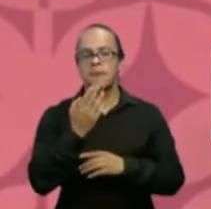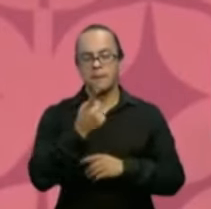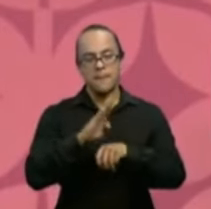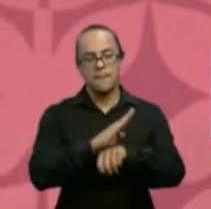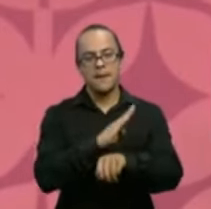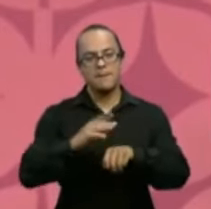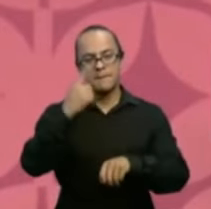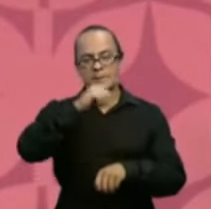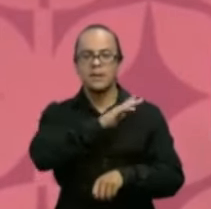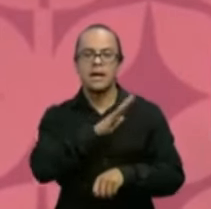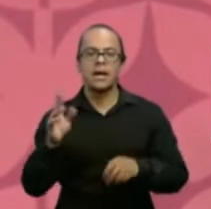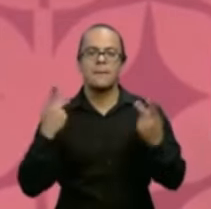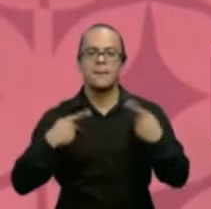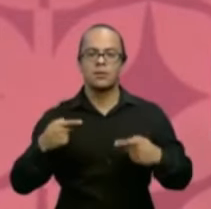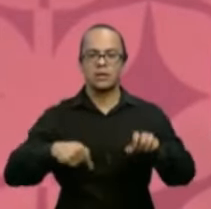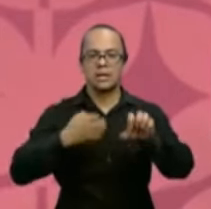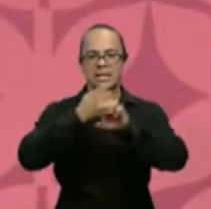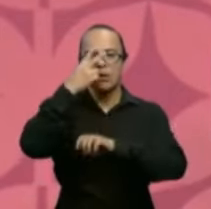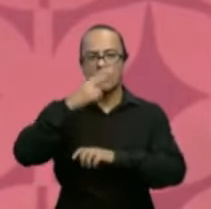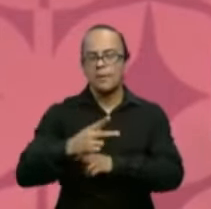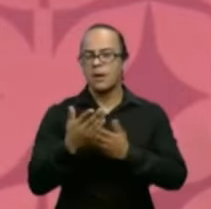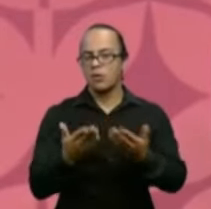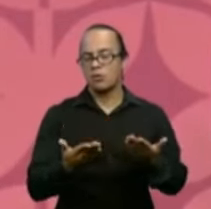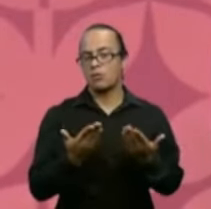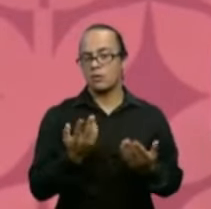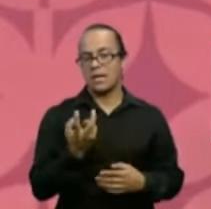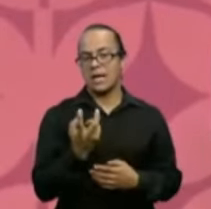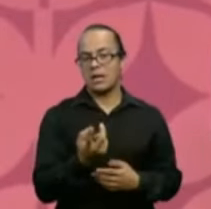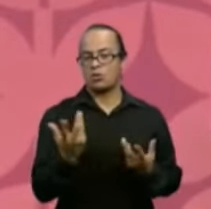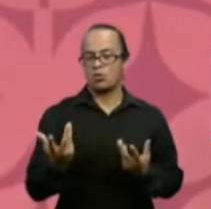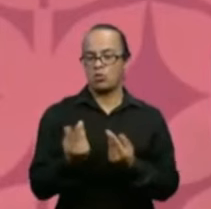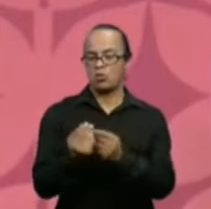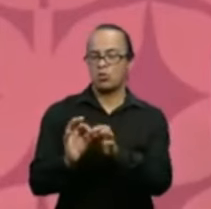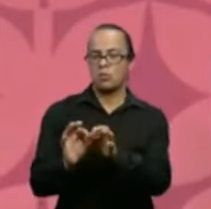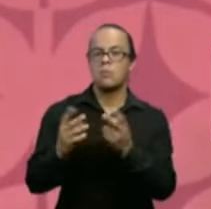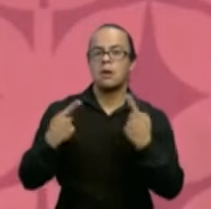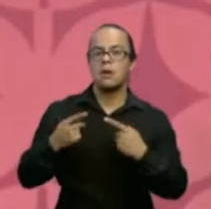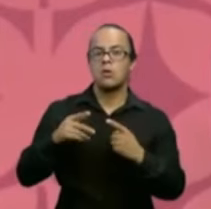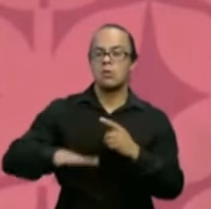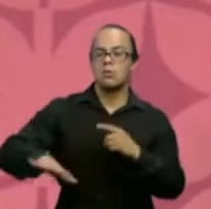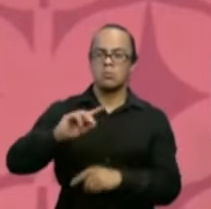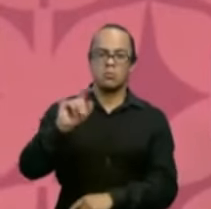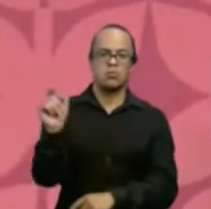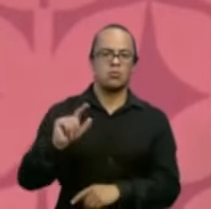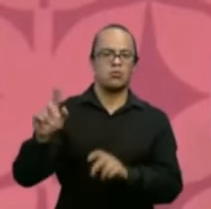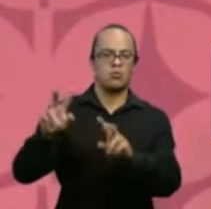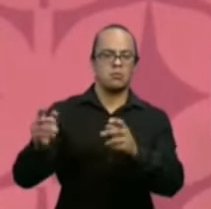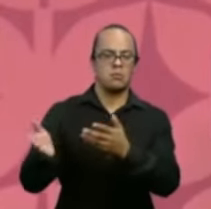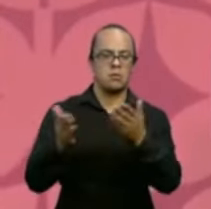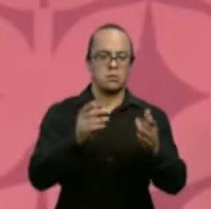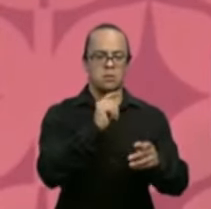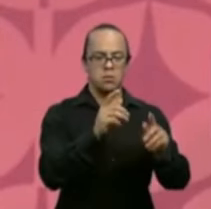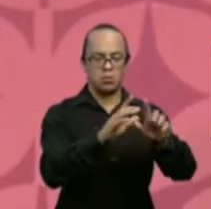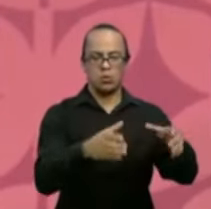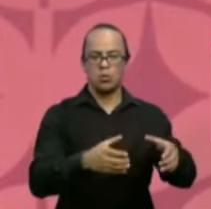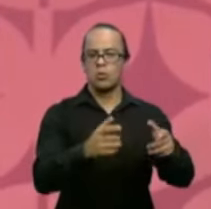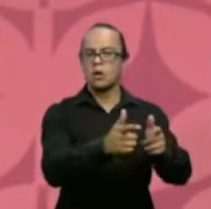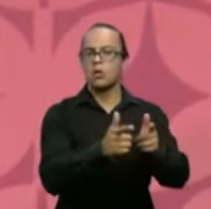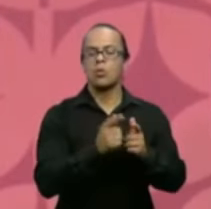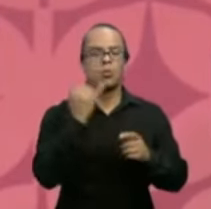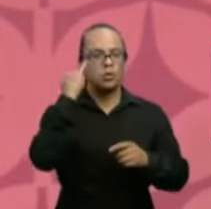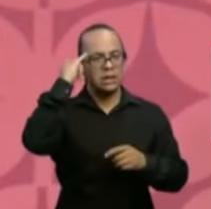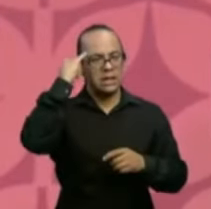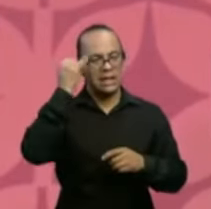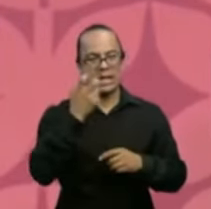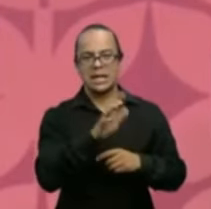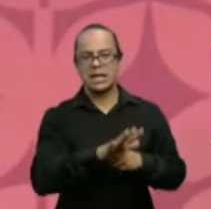beneficio para todas y todos los mexiquenses. Por eso, de la mano de ciudadanos, expertos y pueblos originarios, nos daremos a la